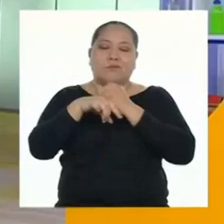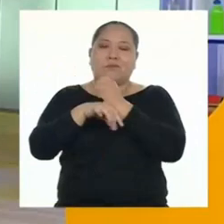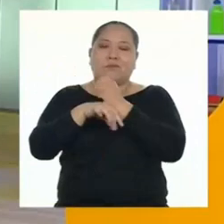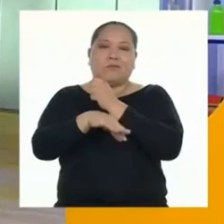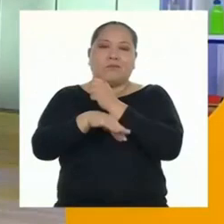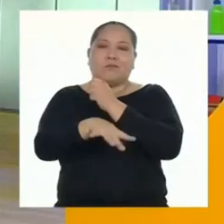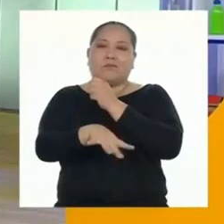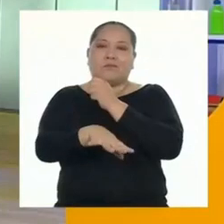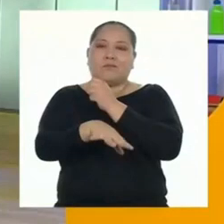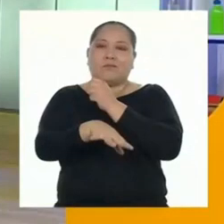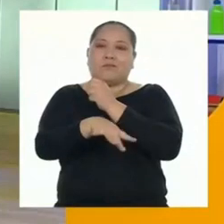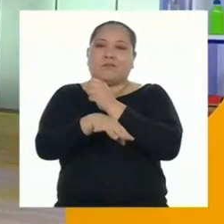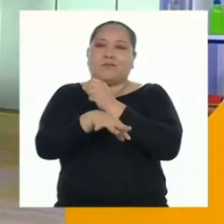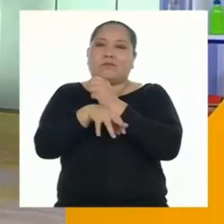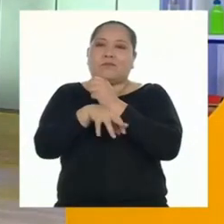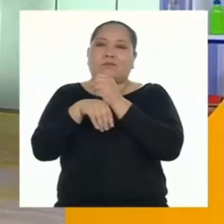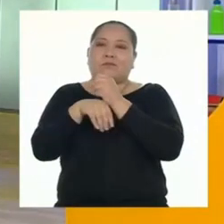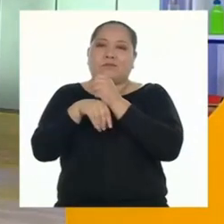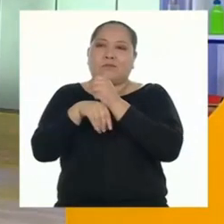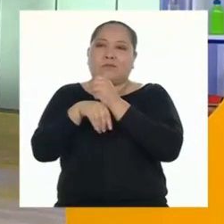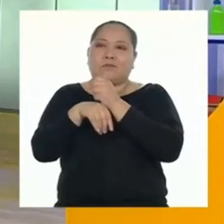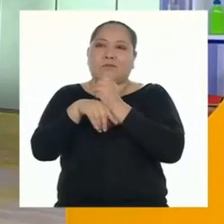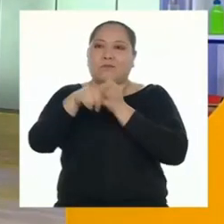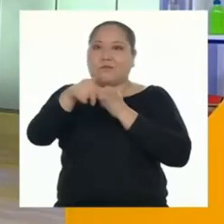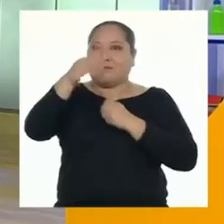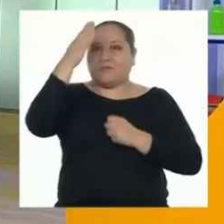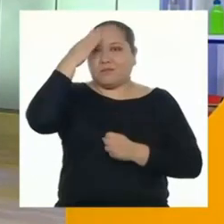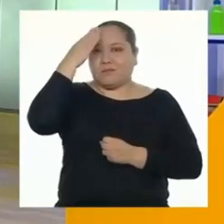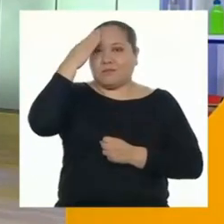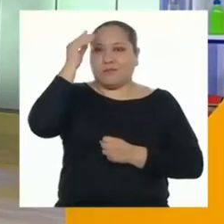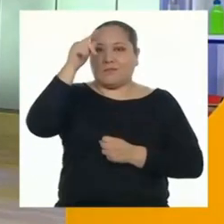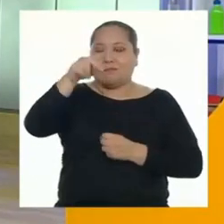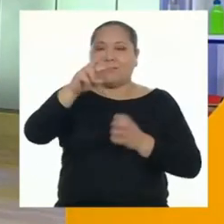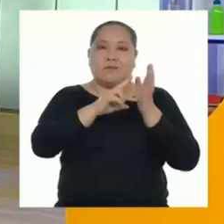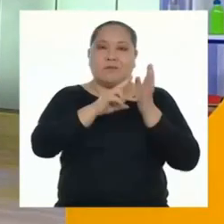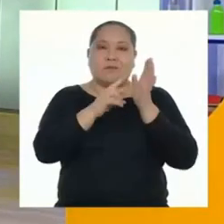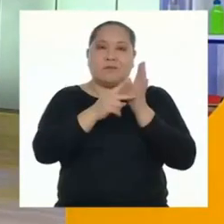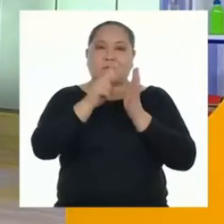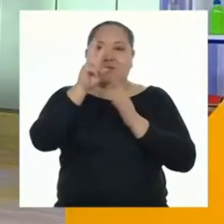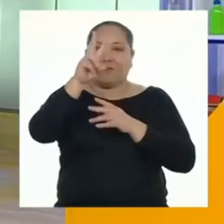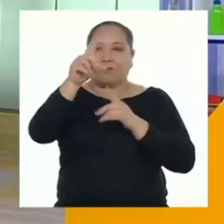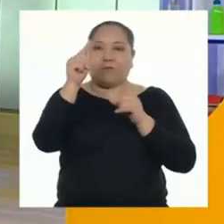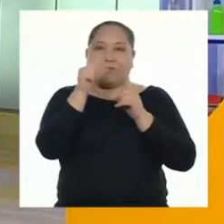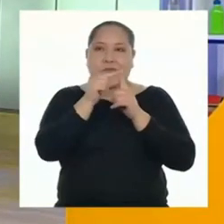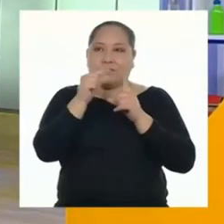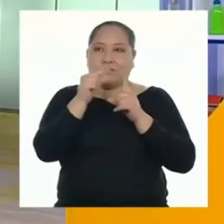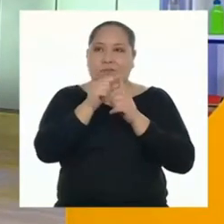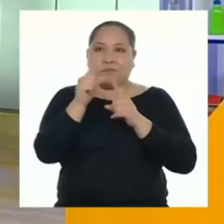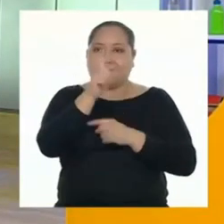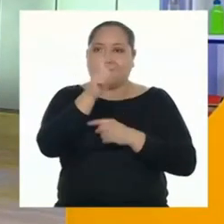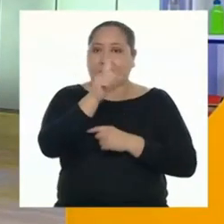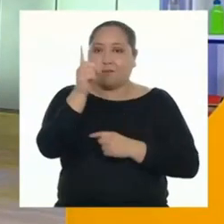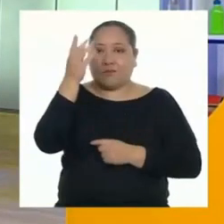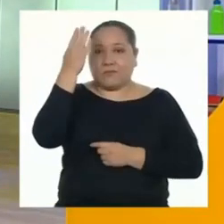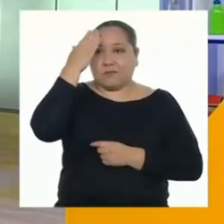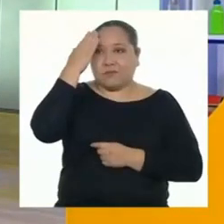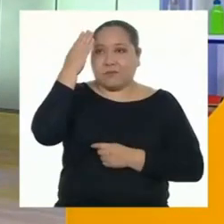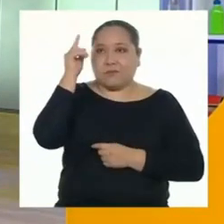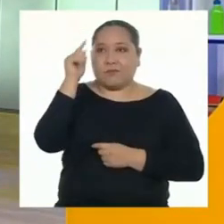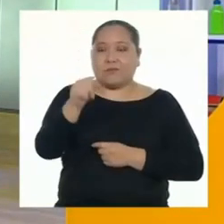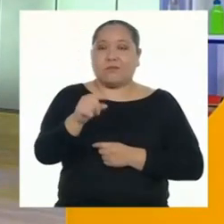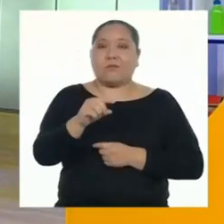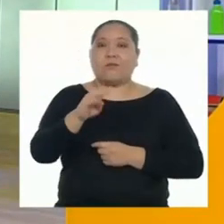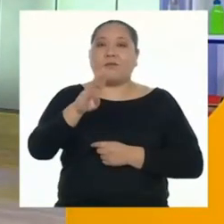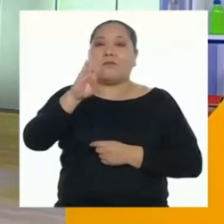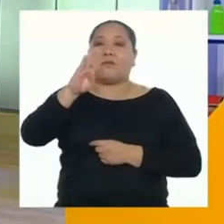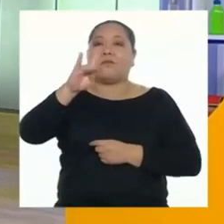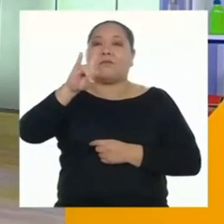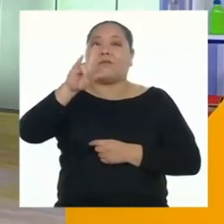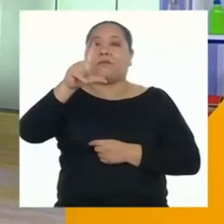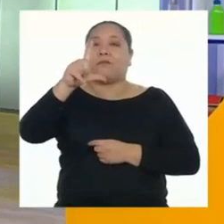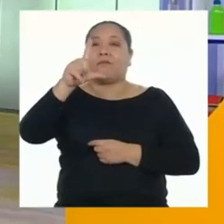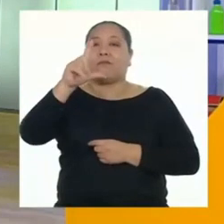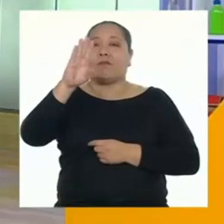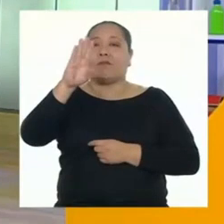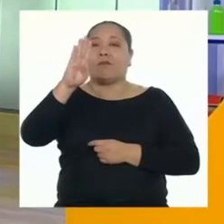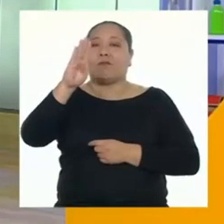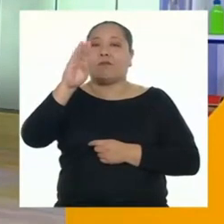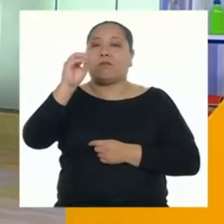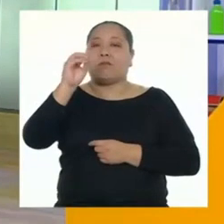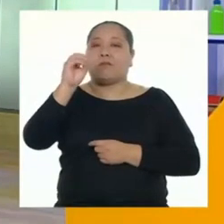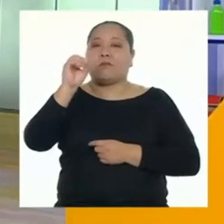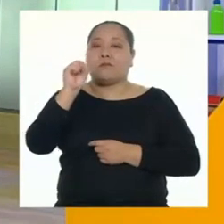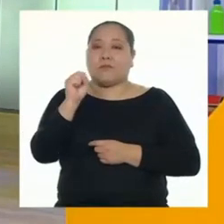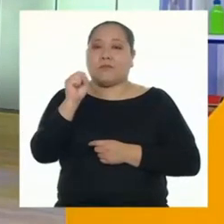raíces. Creo que es importante que sepan el significado de estos dos términos. Y si tampoco saben, los bulbos son unos